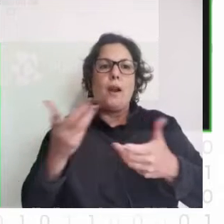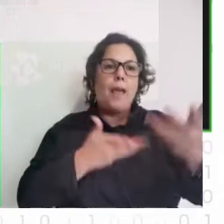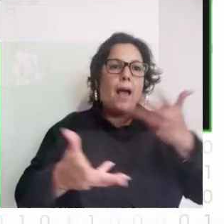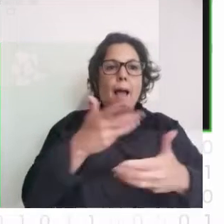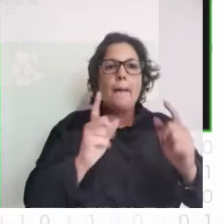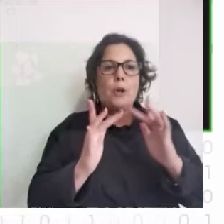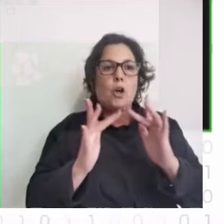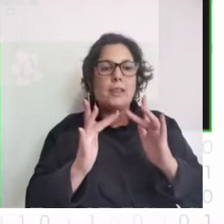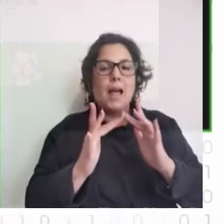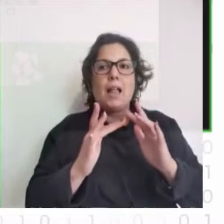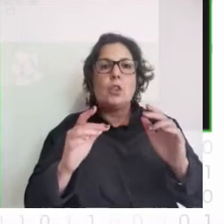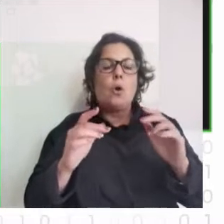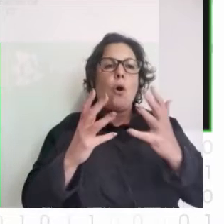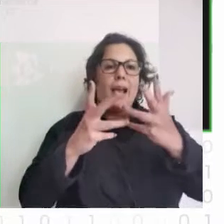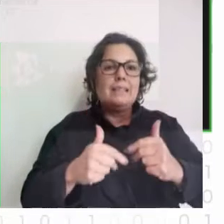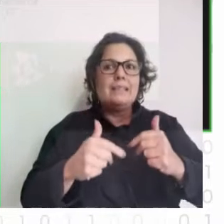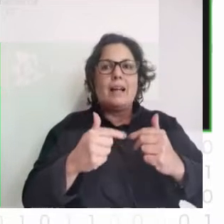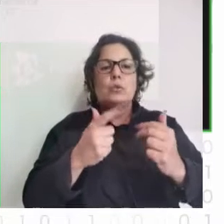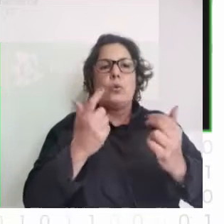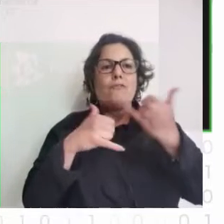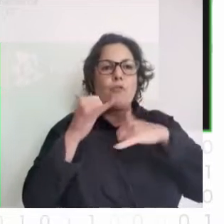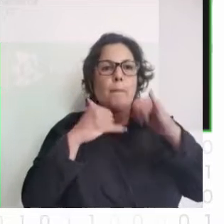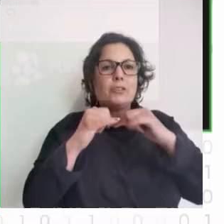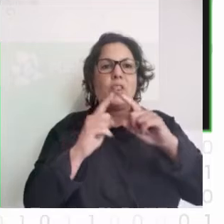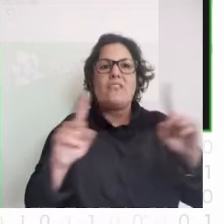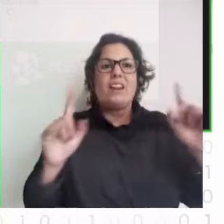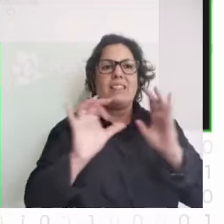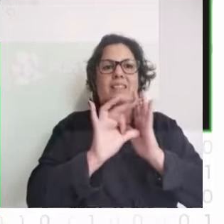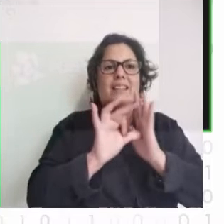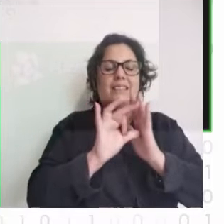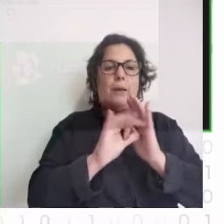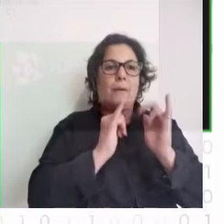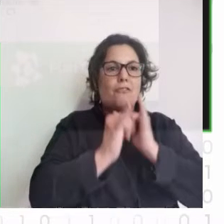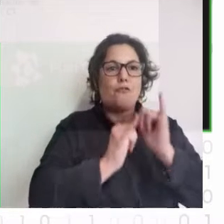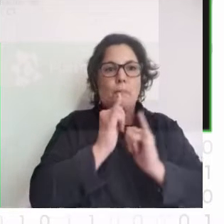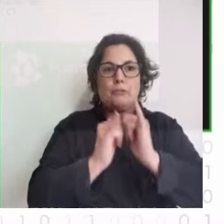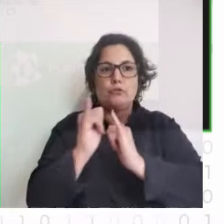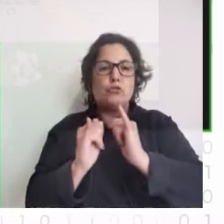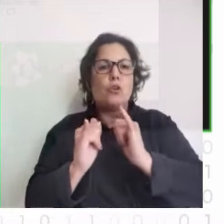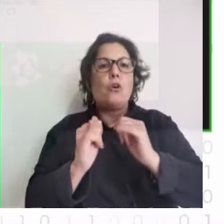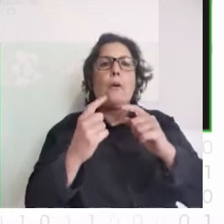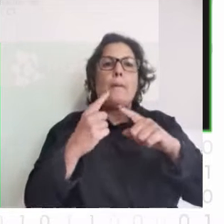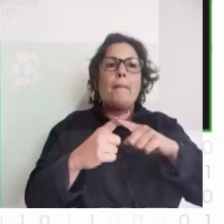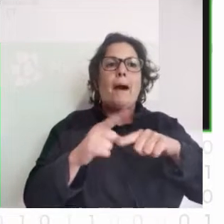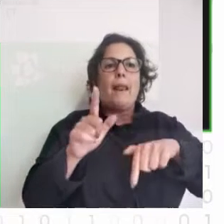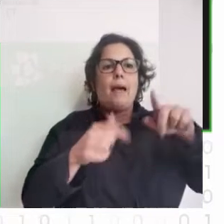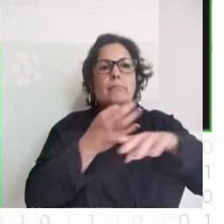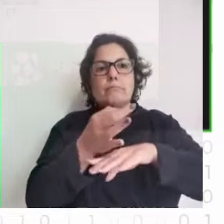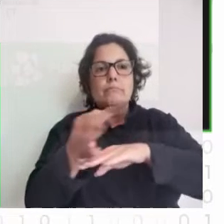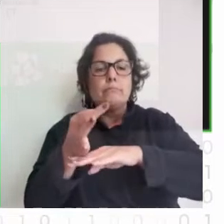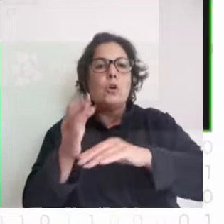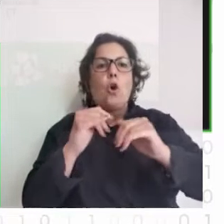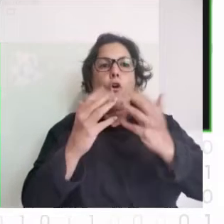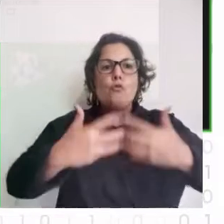y gestionando un montón de información en diferentes sistemas de información, tanto para la gestión académica como la gestión operativa,